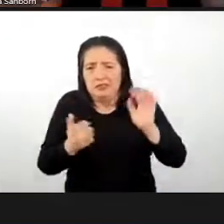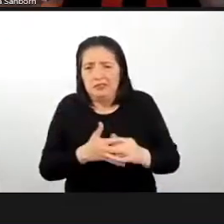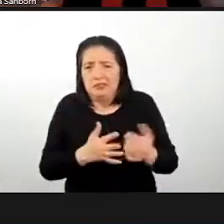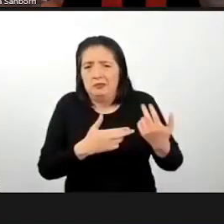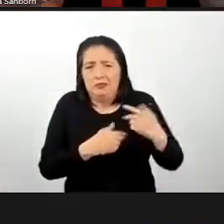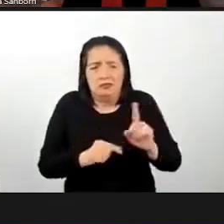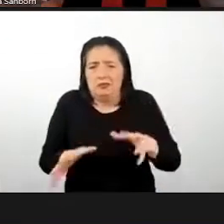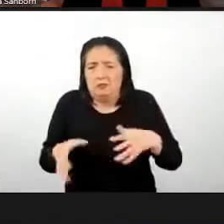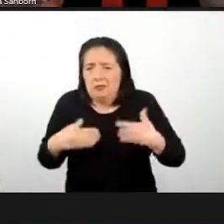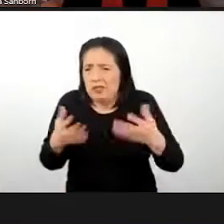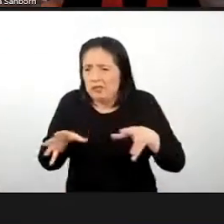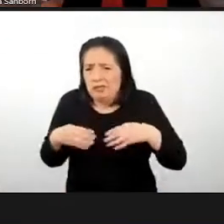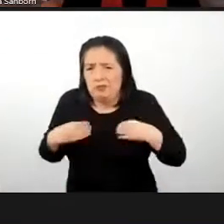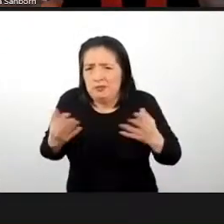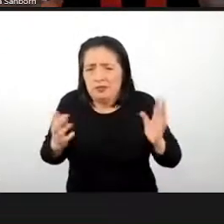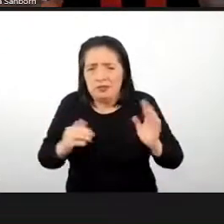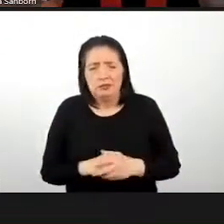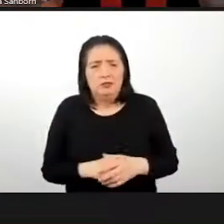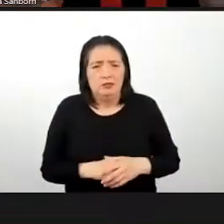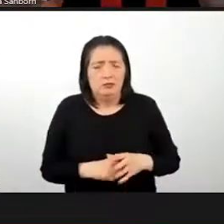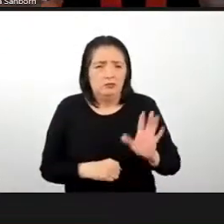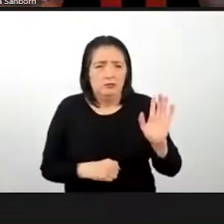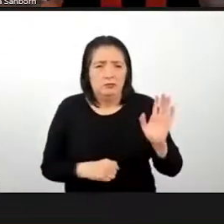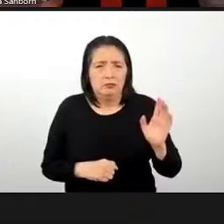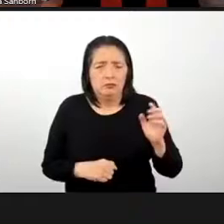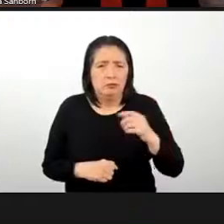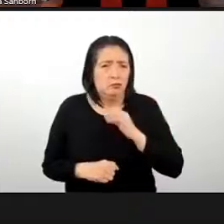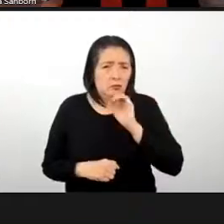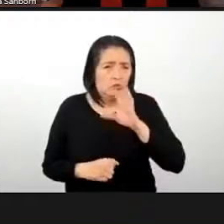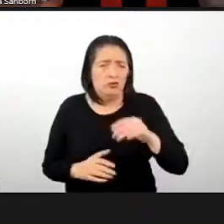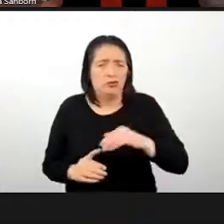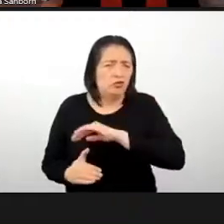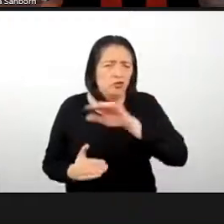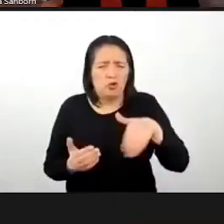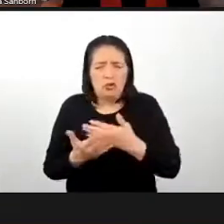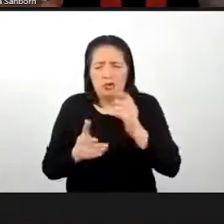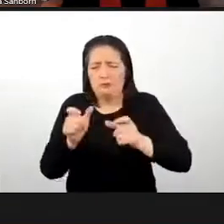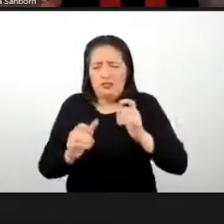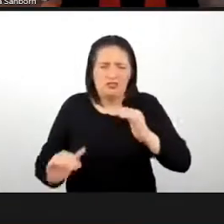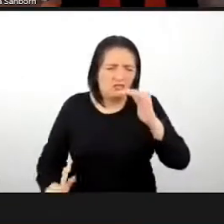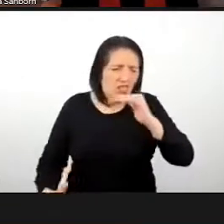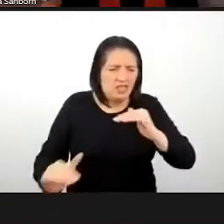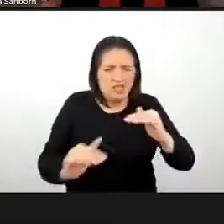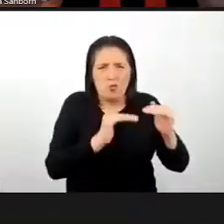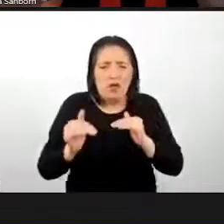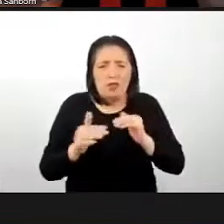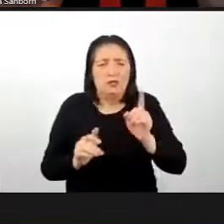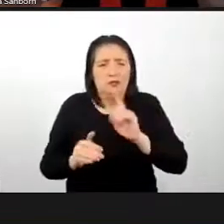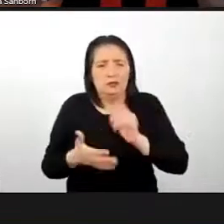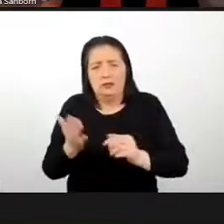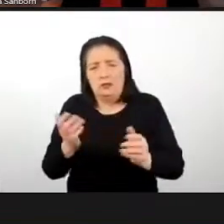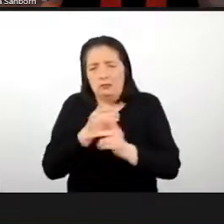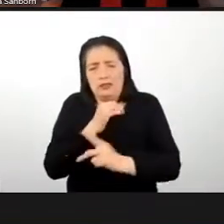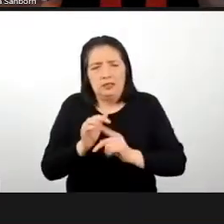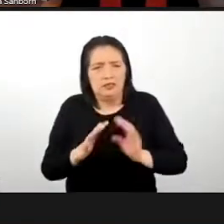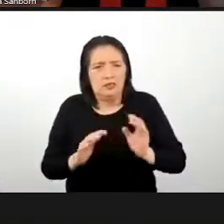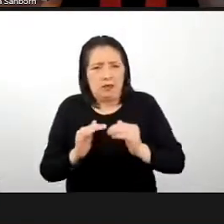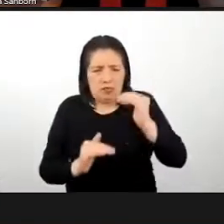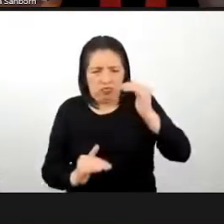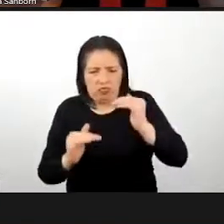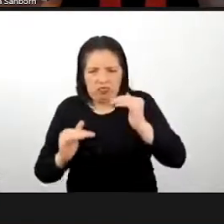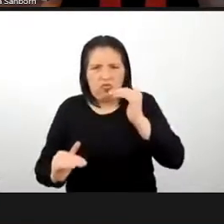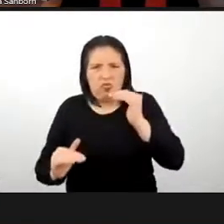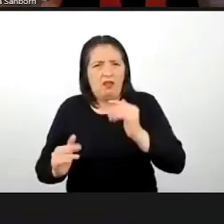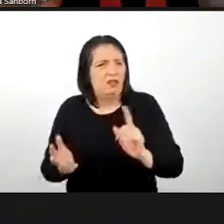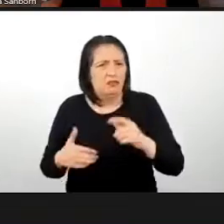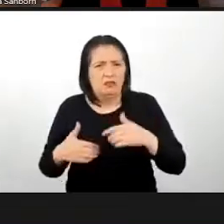admisibles. No digo que tengamos que ser todos iguales, pero estas diferencias tan radicales no se pueden tolerar y